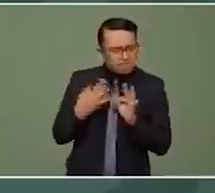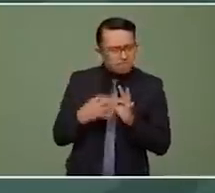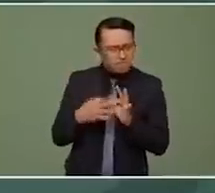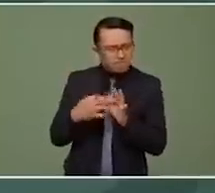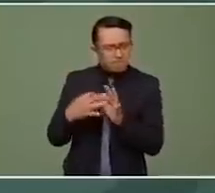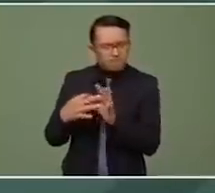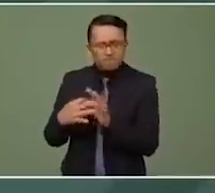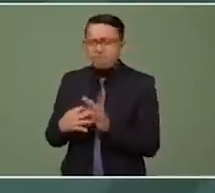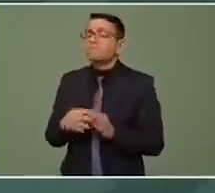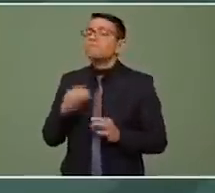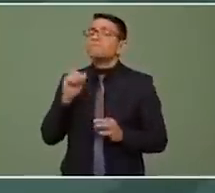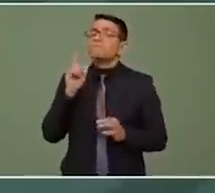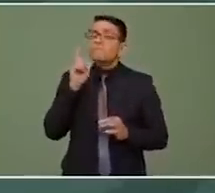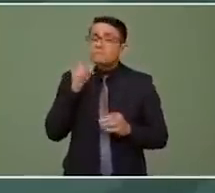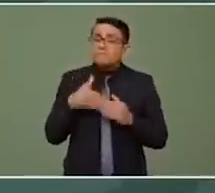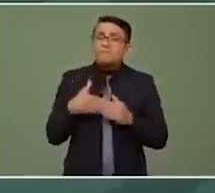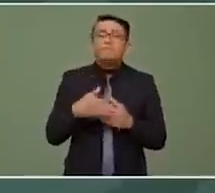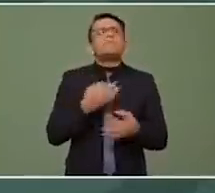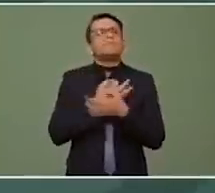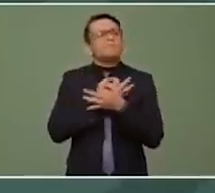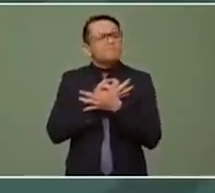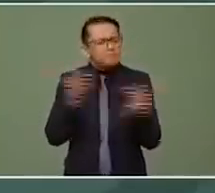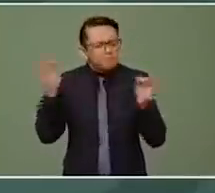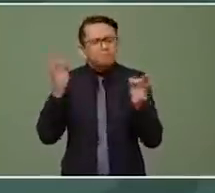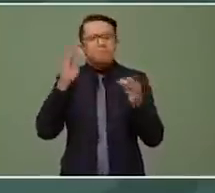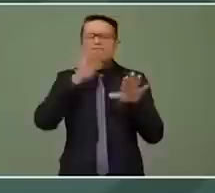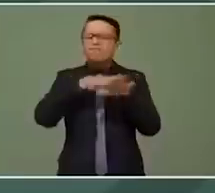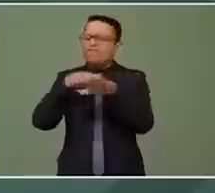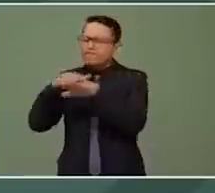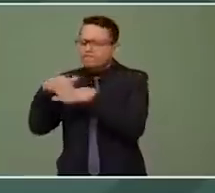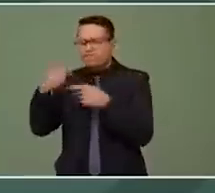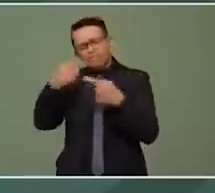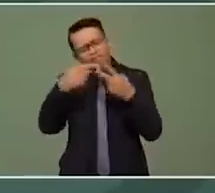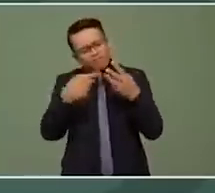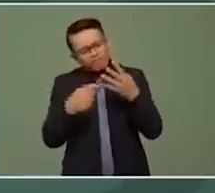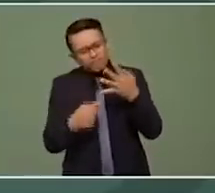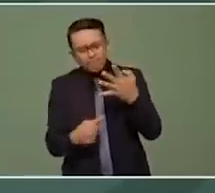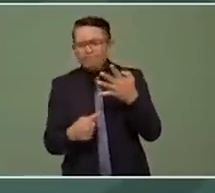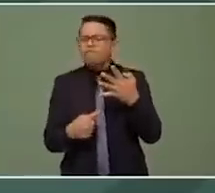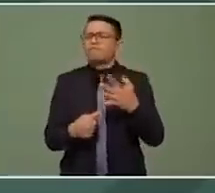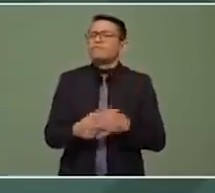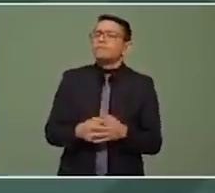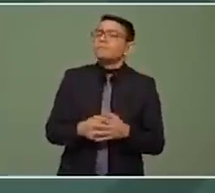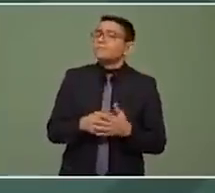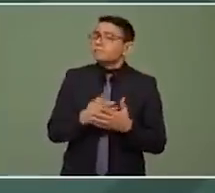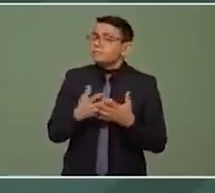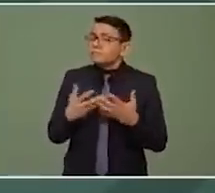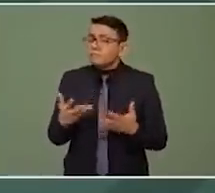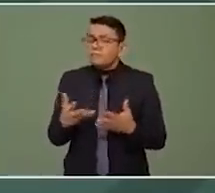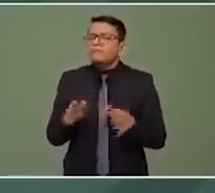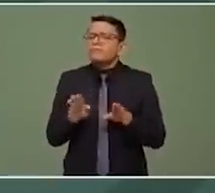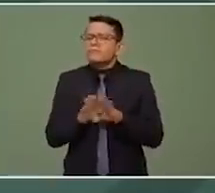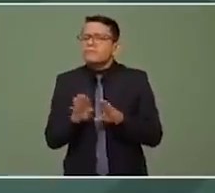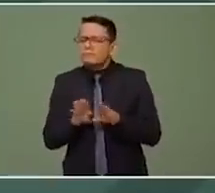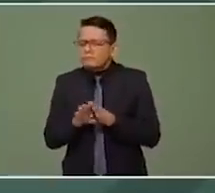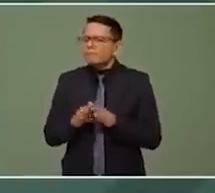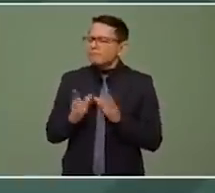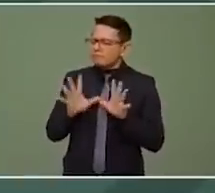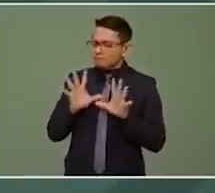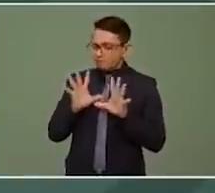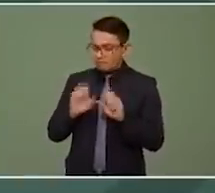vamos a dar el informe sobre cómo hemos